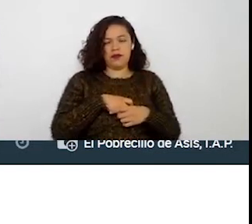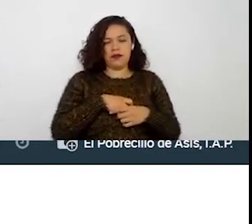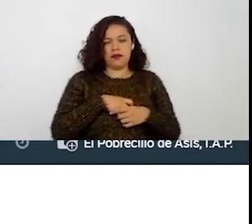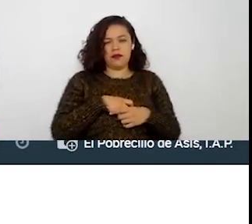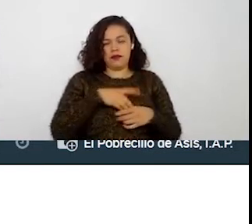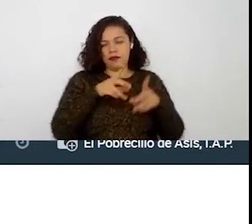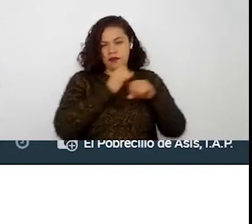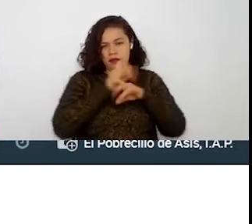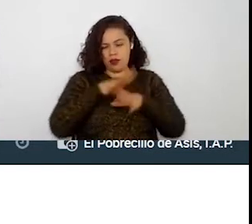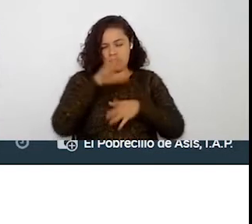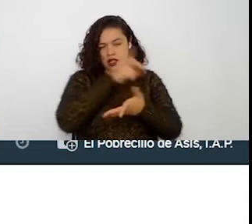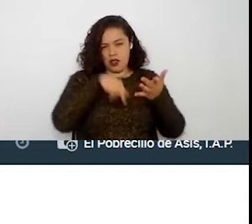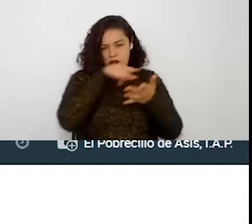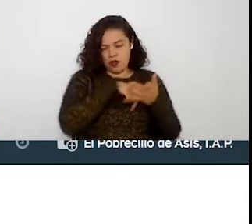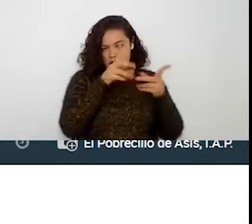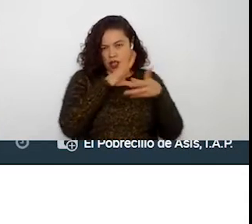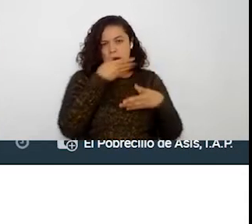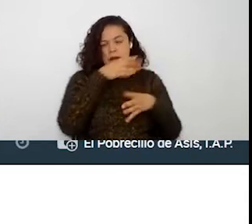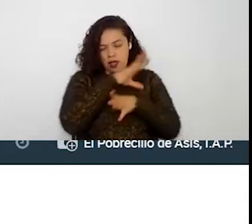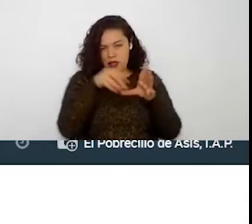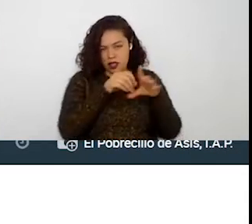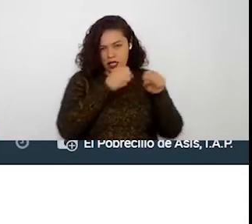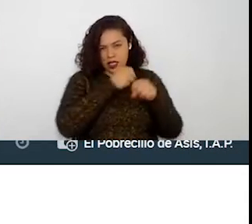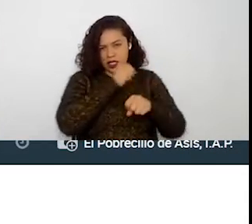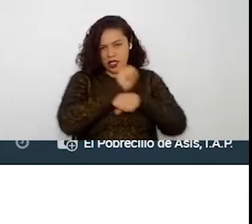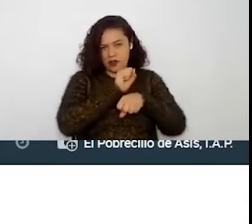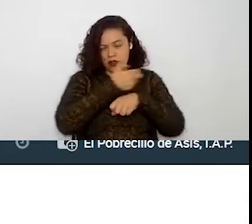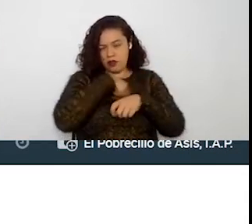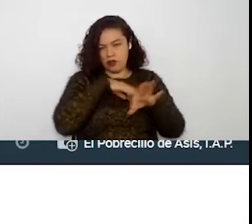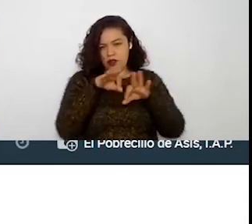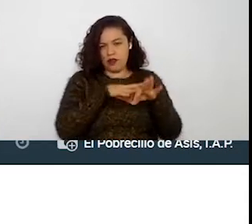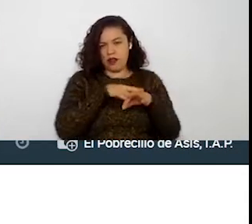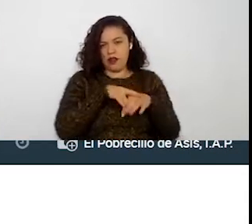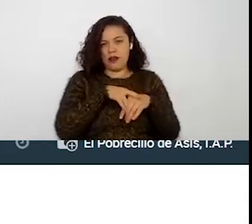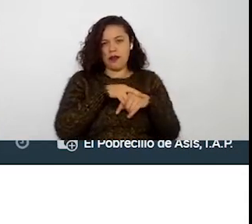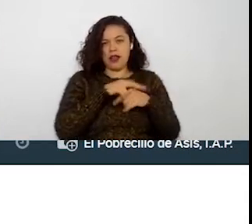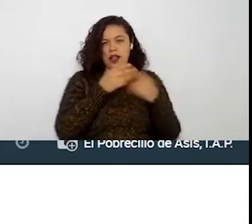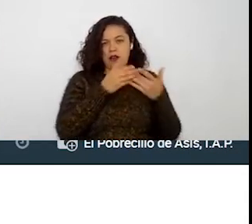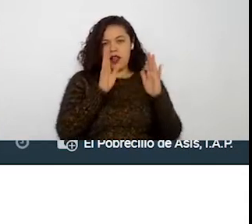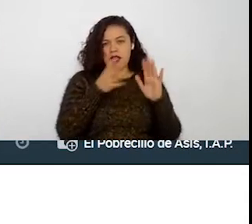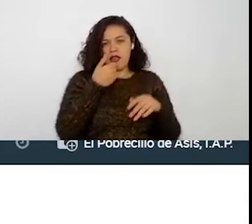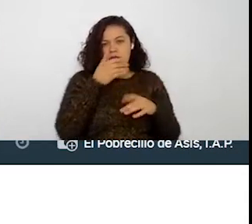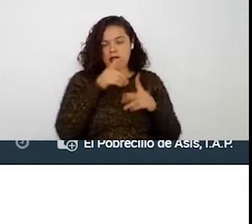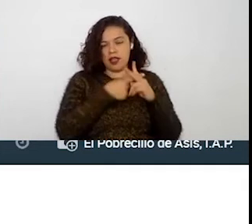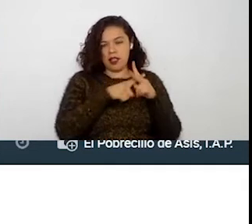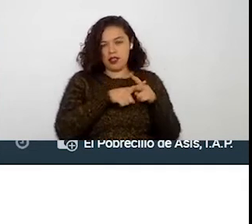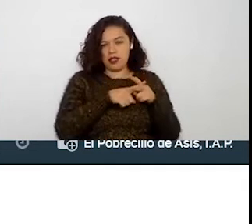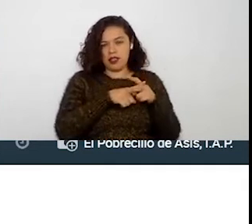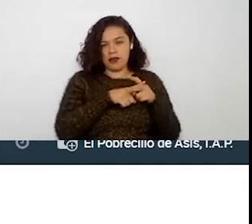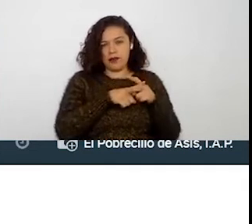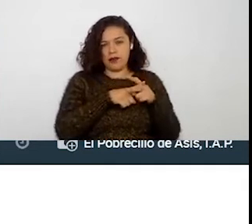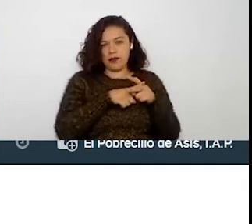completita de la secundaria donde estamos haciendo trabajo y ahora sí vamos a empezar con esta